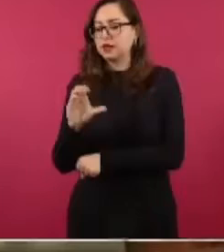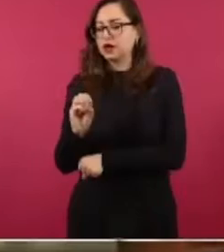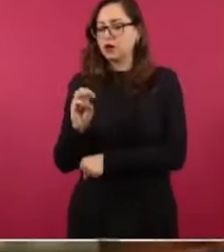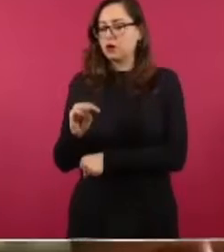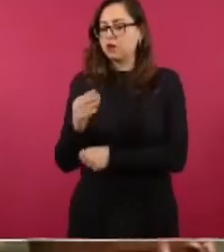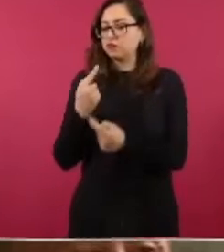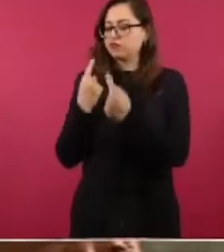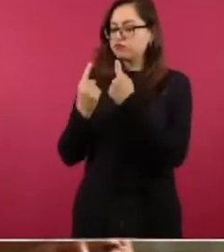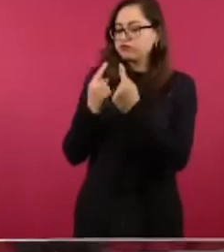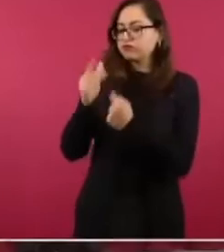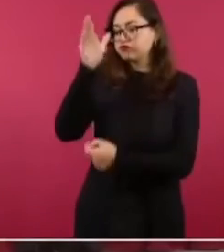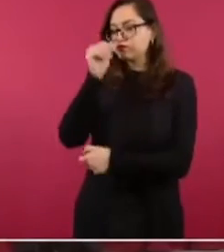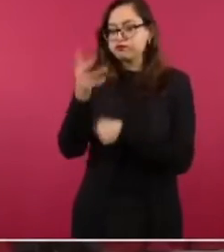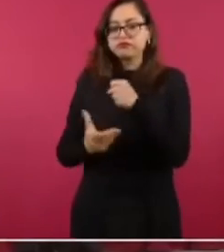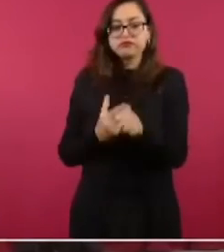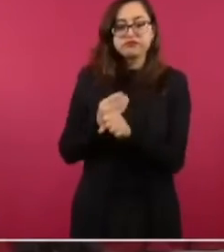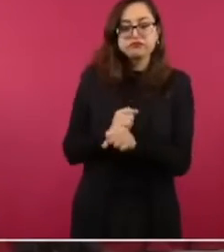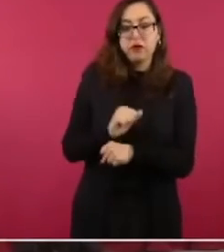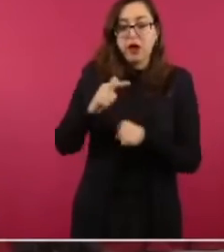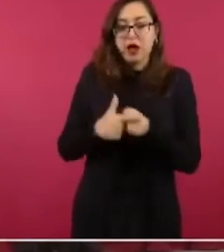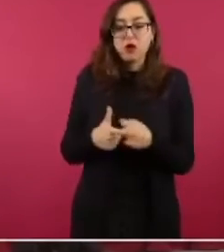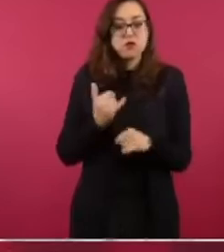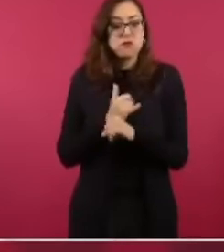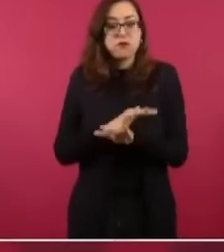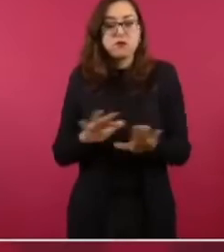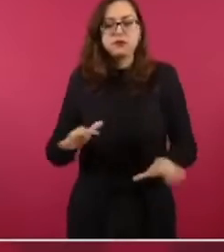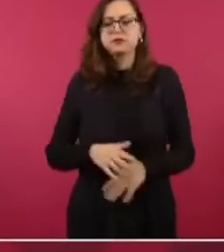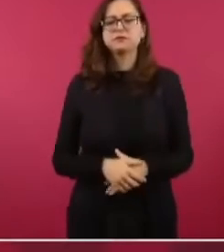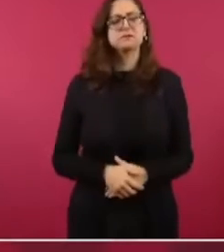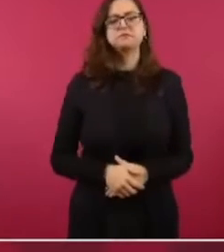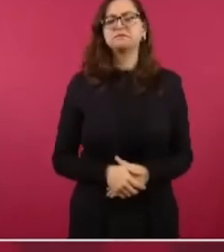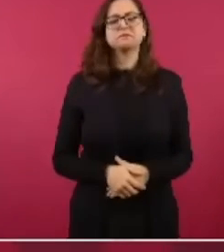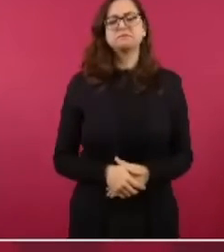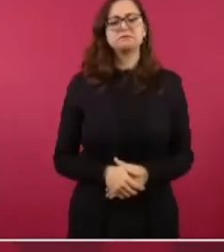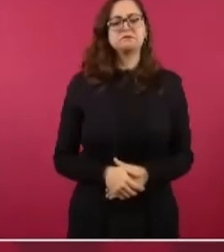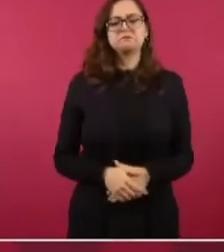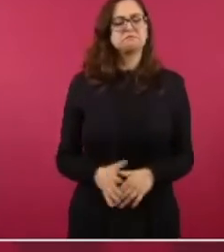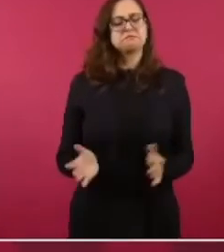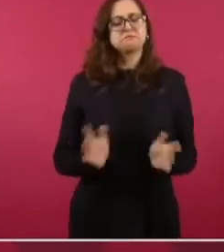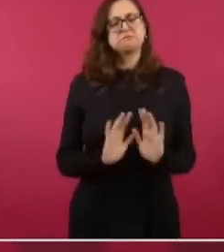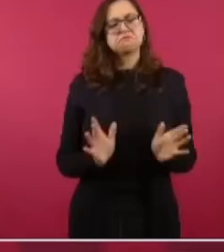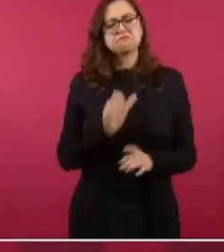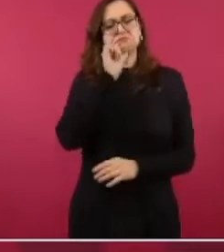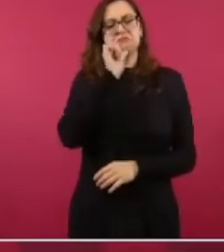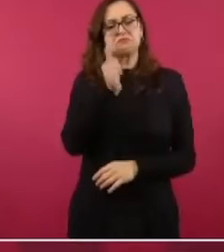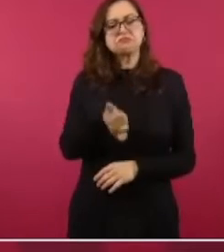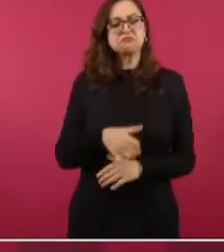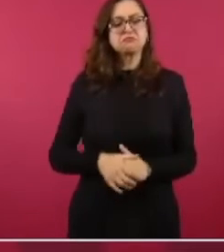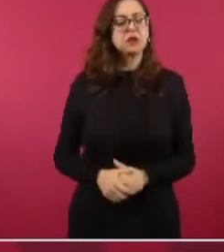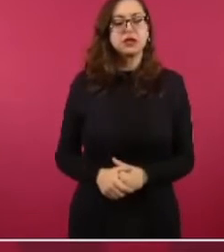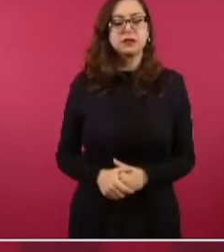adicional que pudiéramos? No. Yo, la verdad,